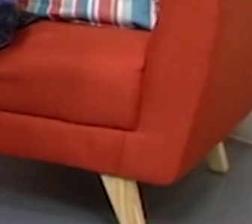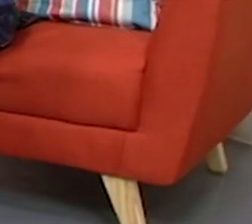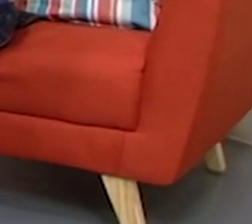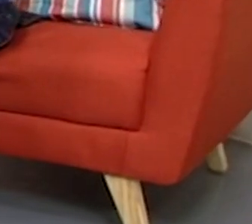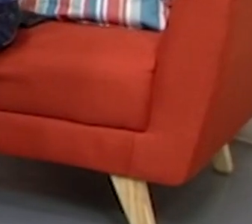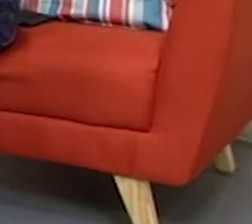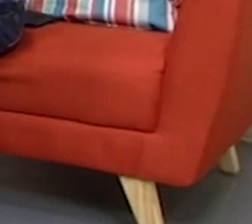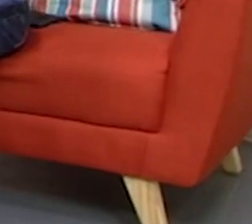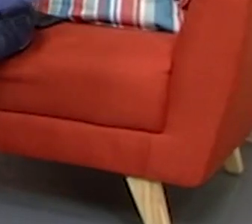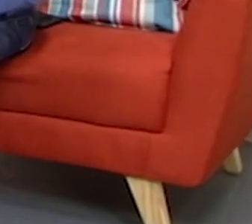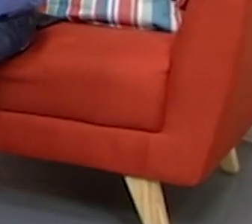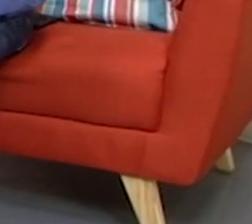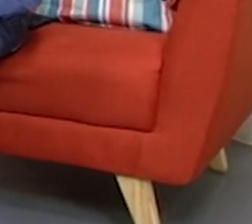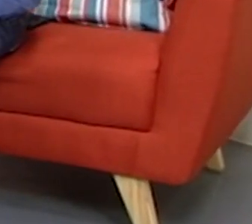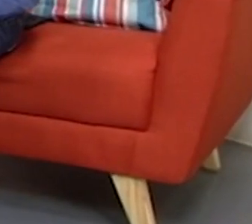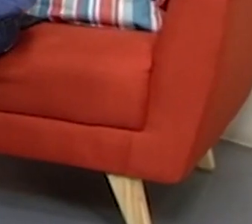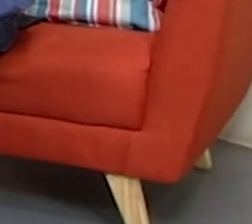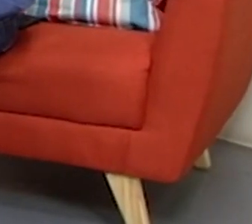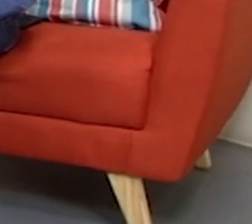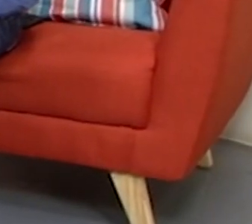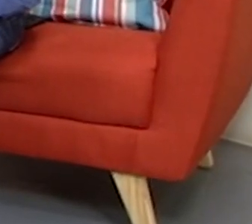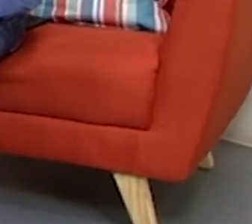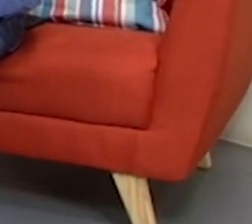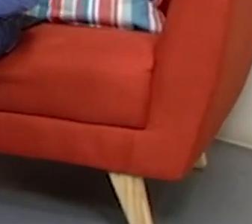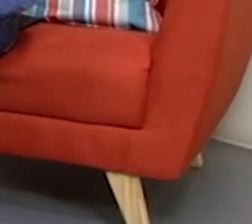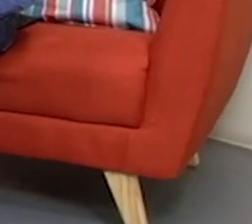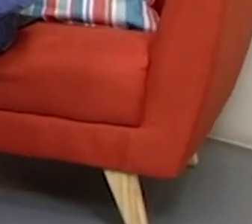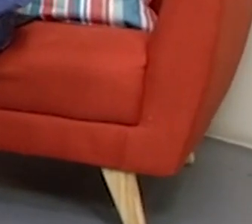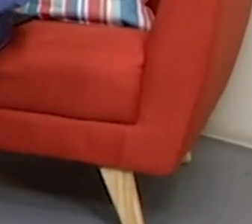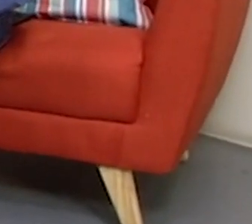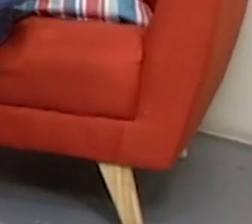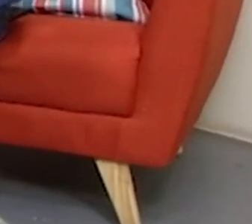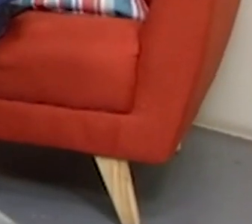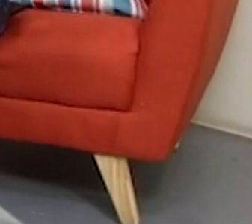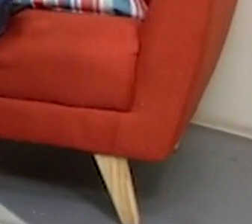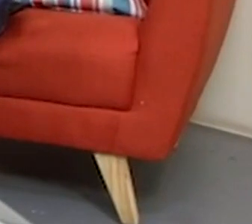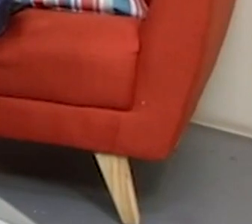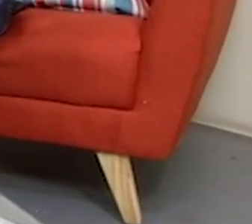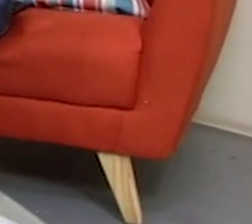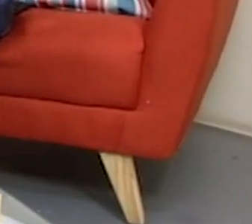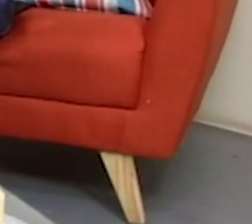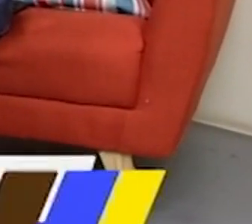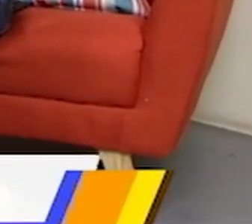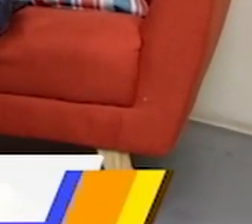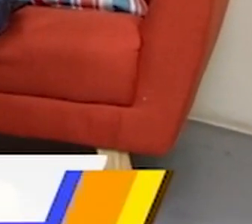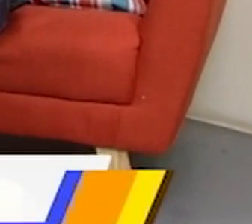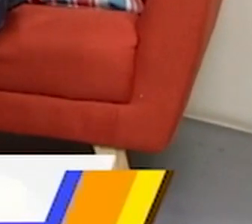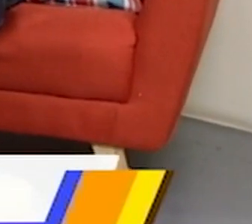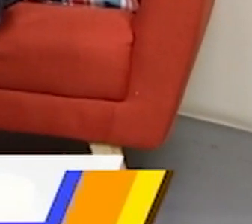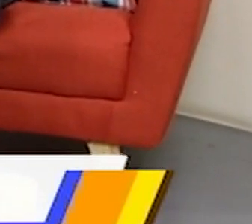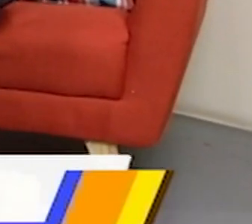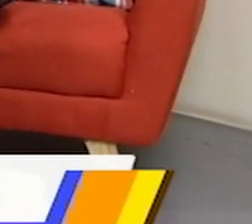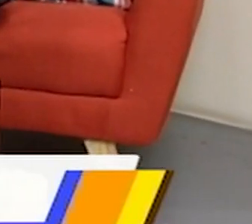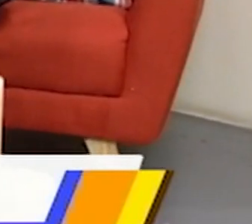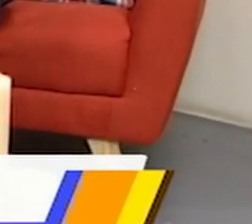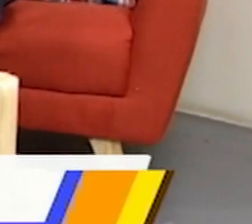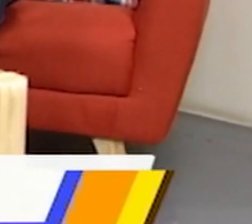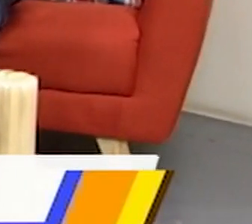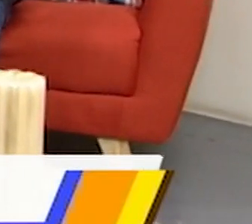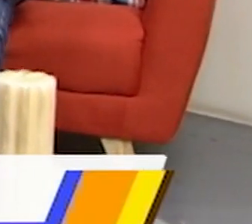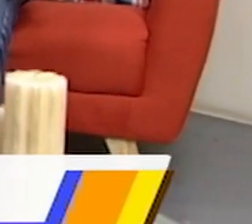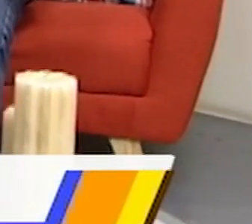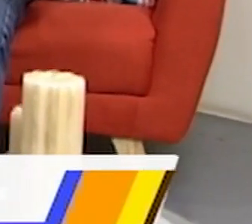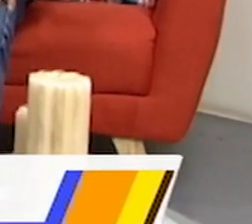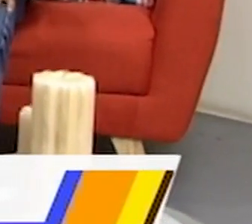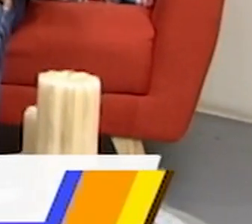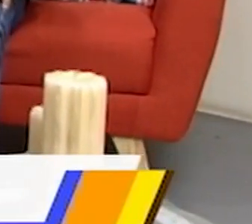Que si usamos mascarilla, que si no usamos, pero ese no es el tema, es cómo debemos usarla correctamente. Y mañana viernes hablaremos de eso.